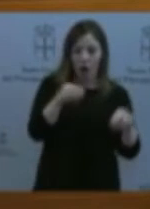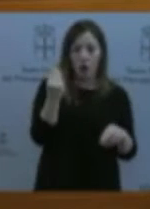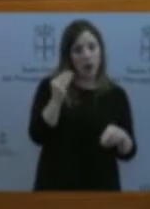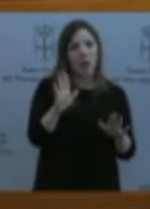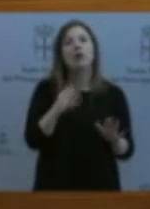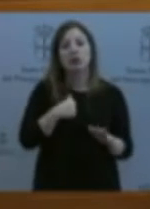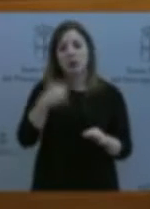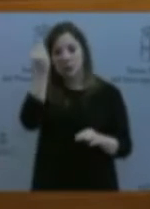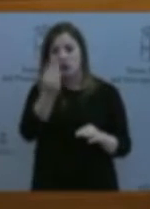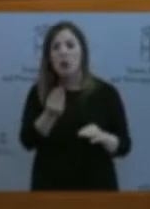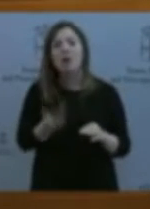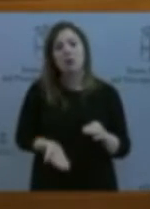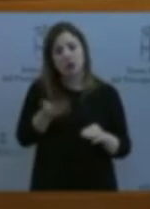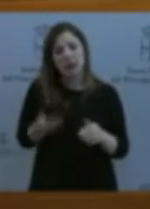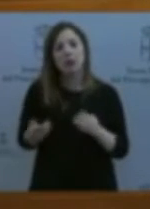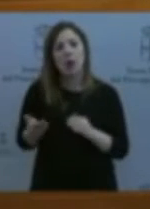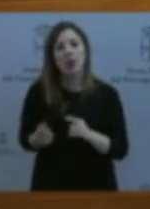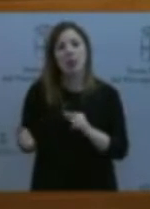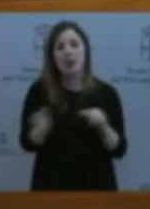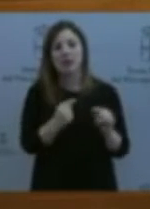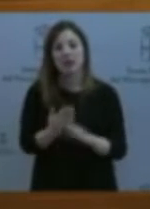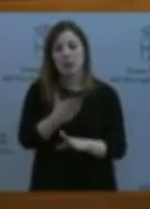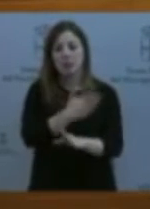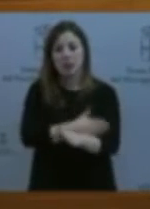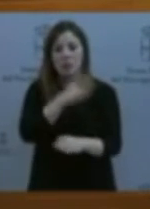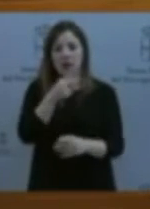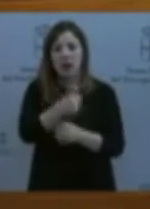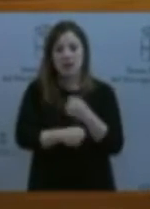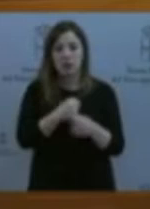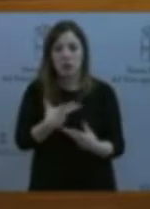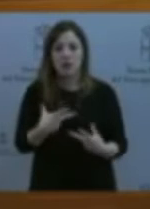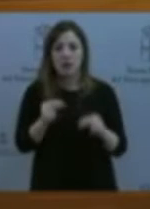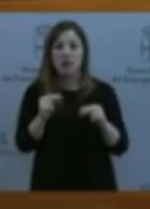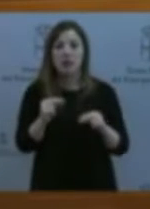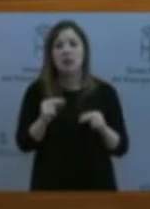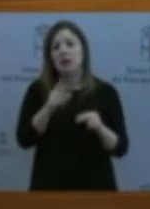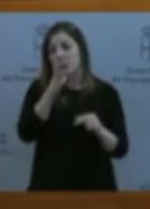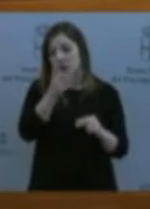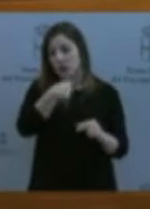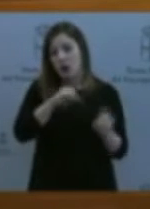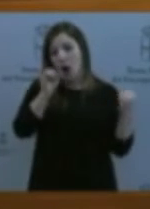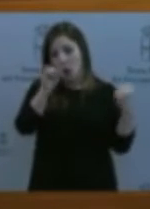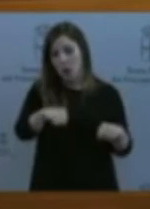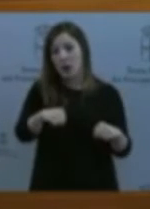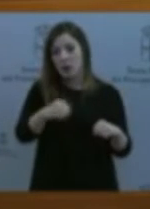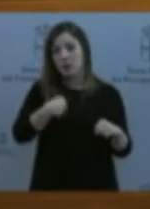a que termine esta legislatura y bueno, pues por eso estamos de acuerdo con la transaccional que han